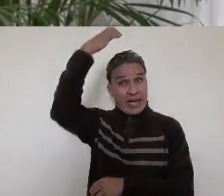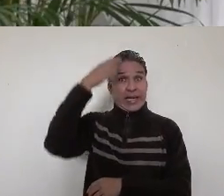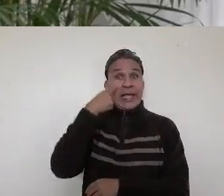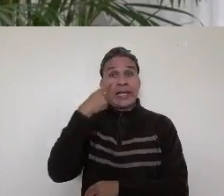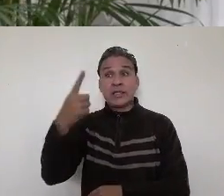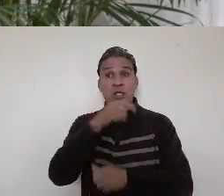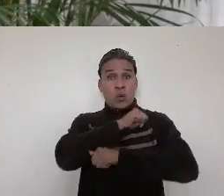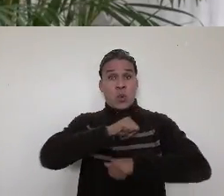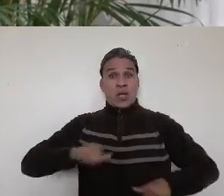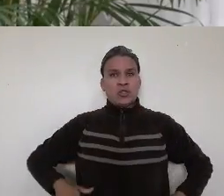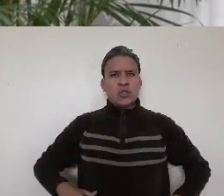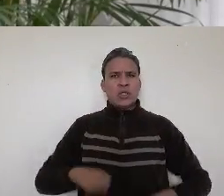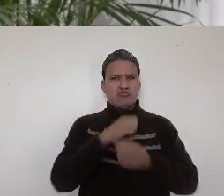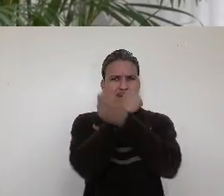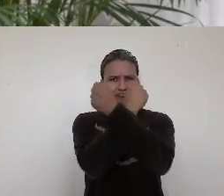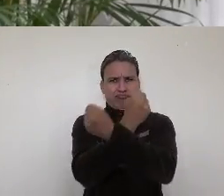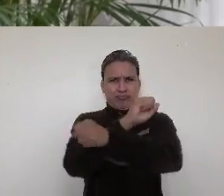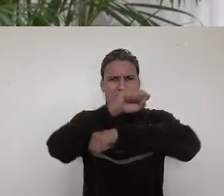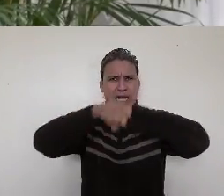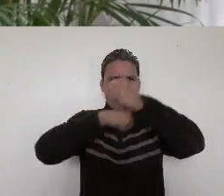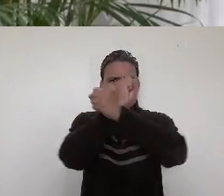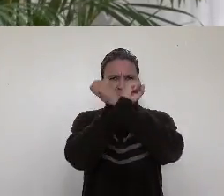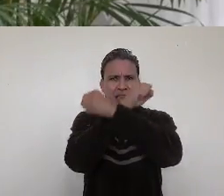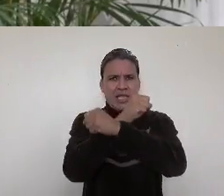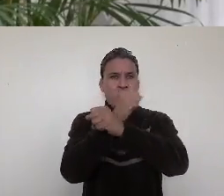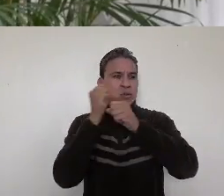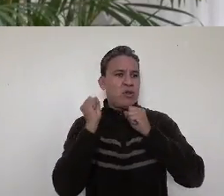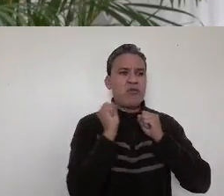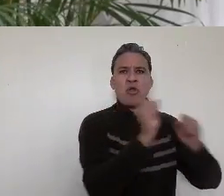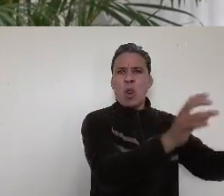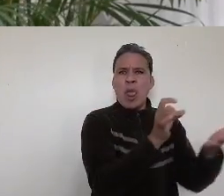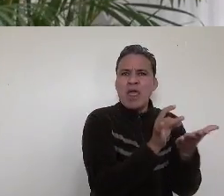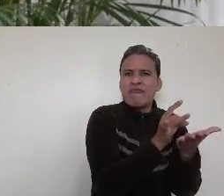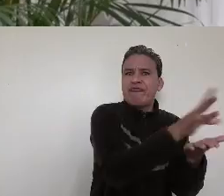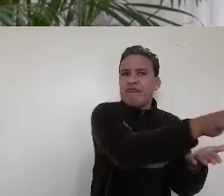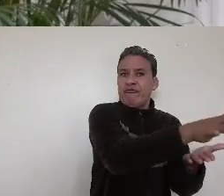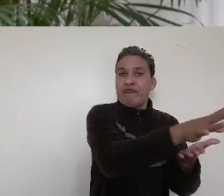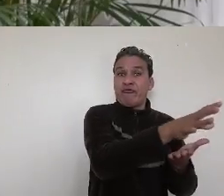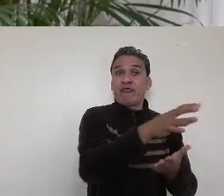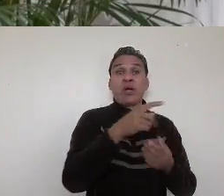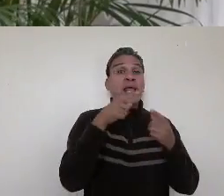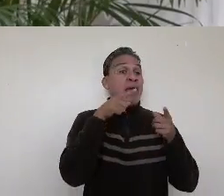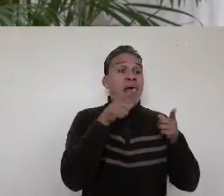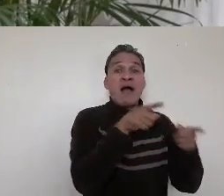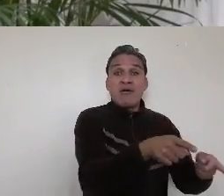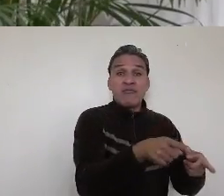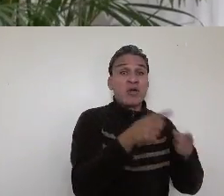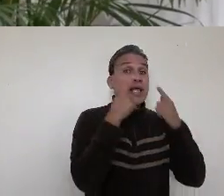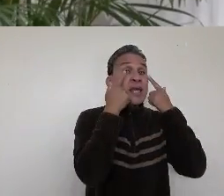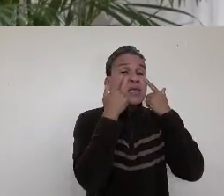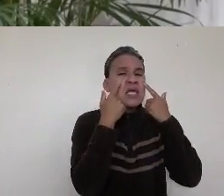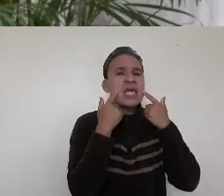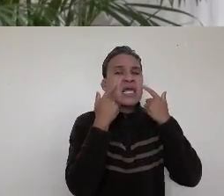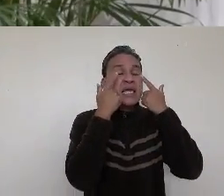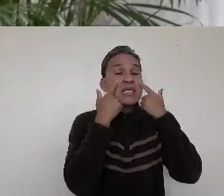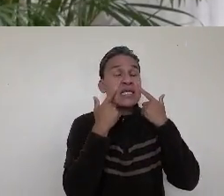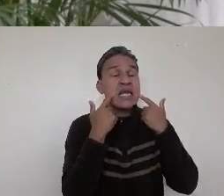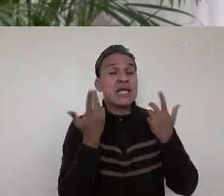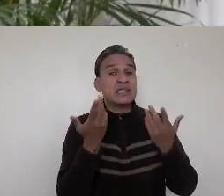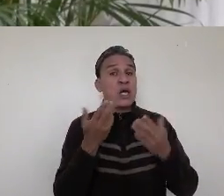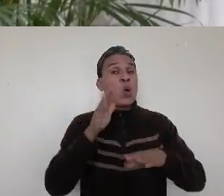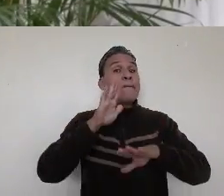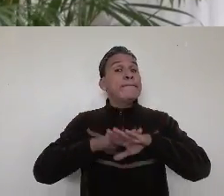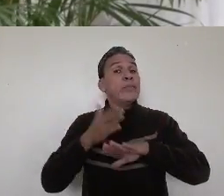manos y arrójenlo fuera, a las tinieblas. Allí será el llanto y la desesperación, porque muchos son los